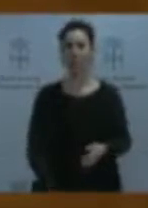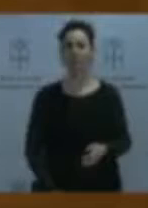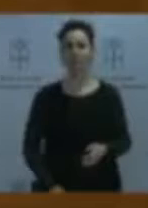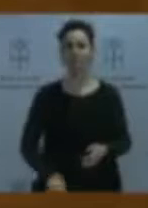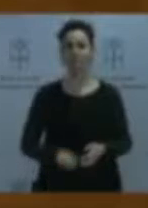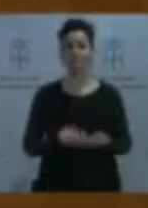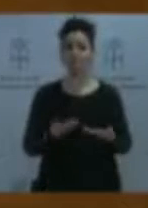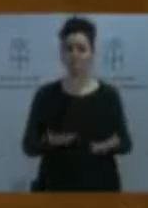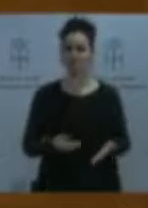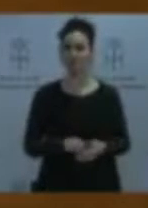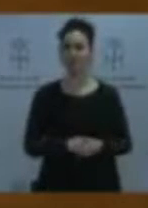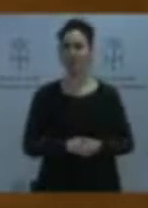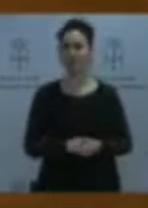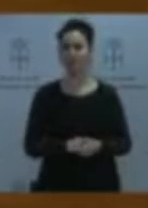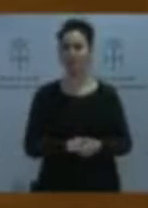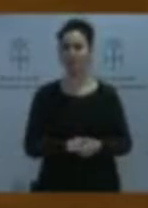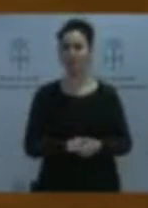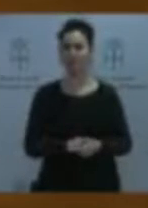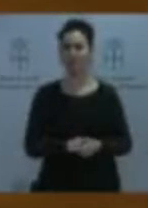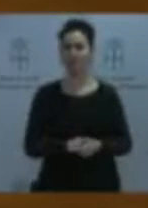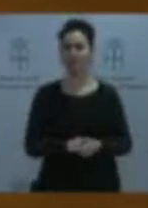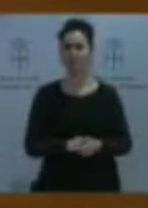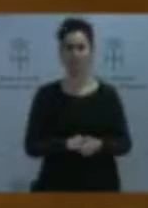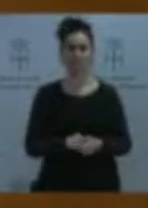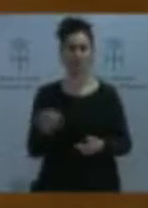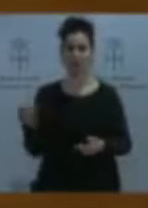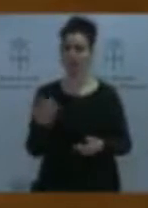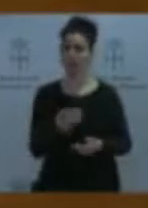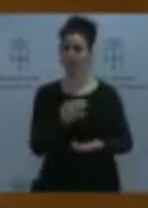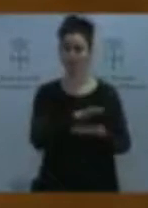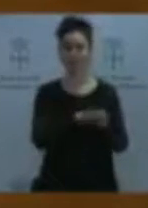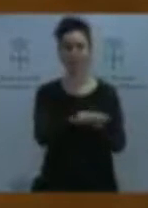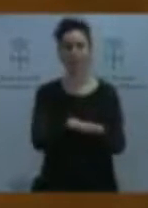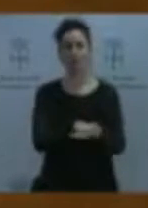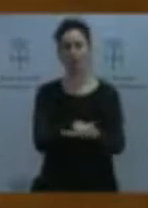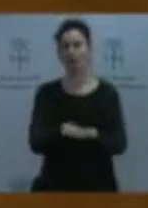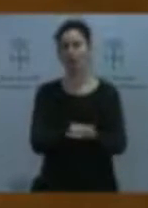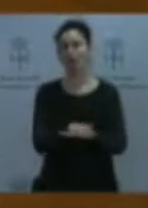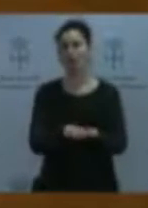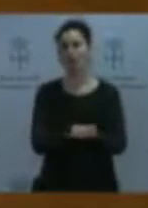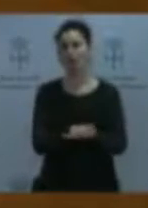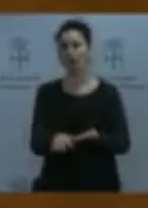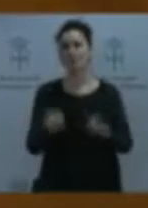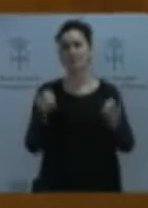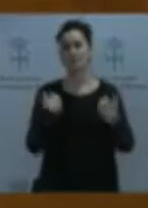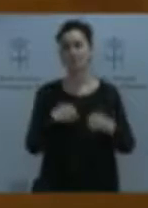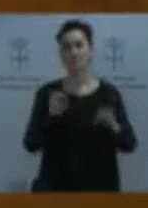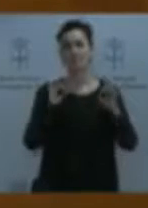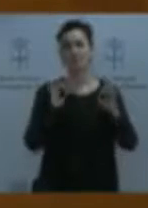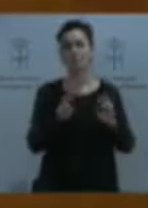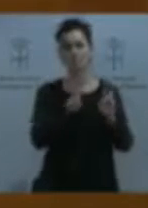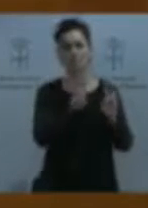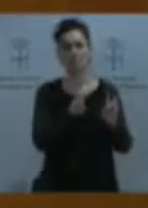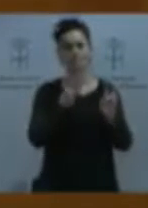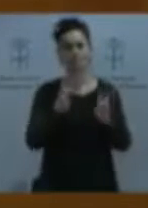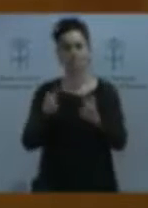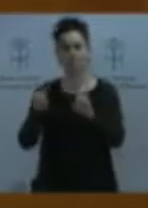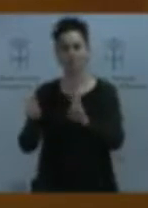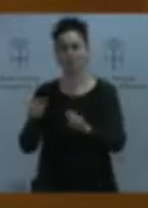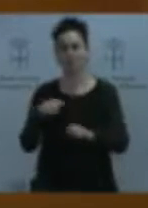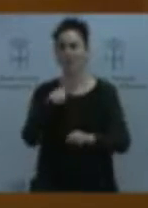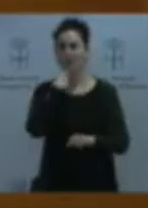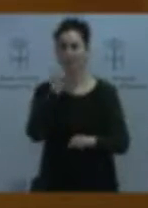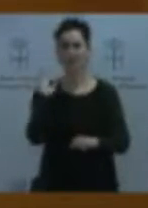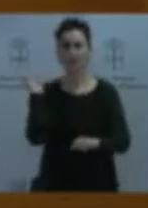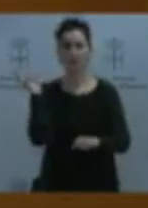poner sobre la mesa. Es fundamental. Llevo varios plenos que en diferentes temas les hablo del cambio climático. Aquí podemos, volvemos a hablar del